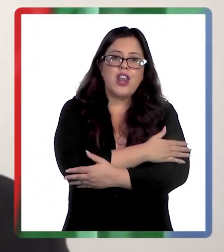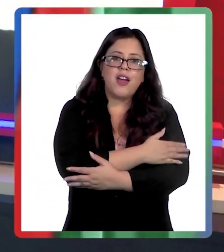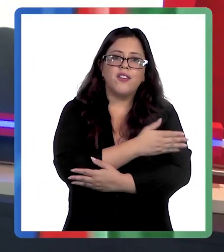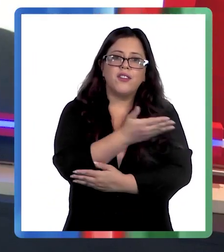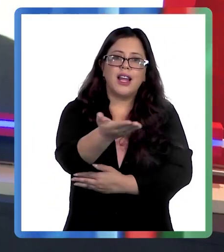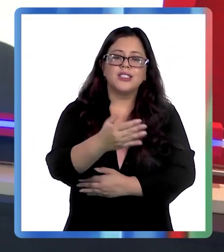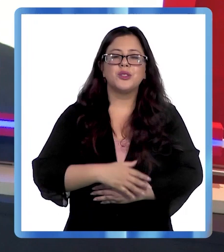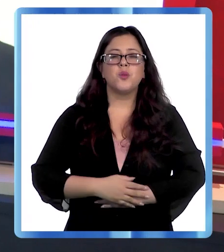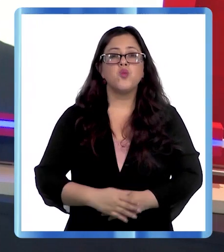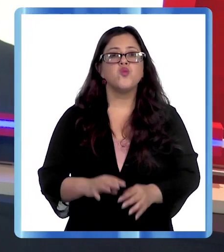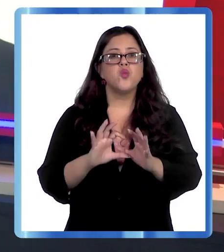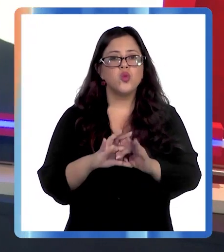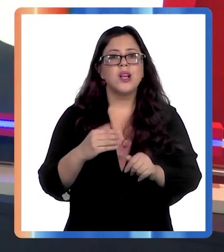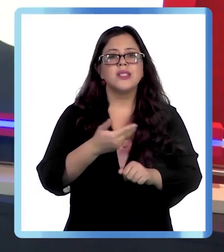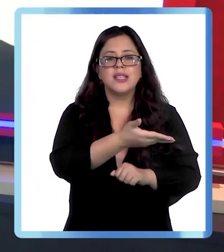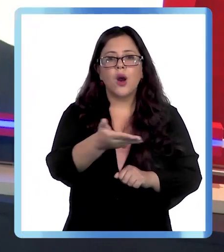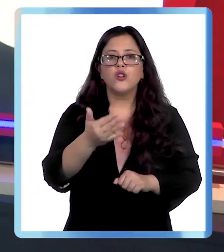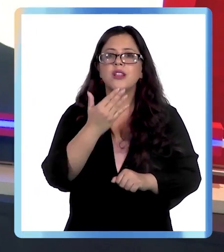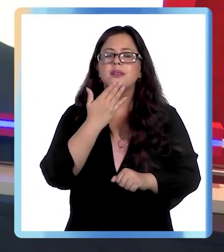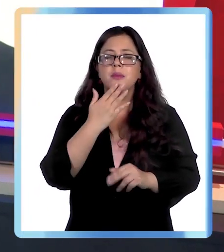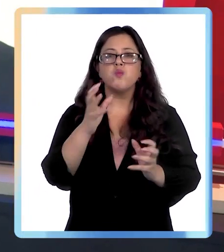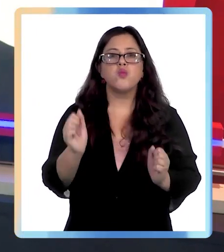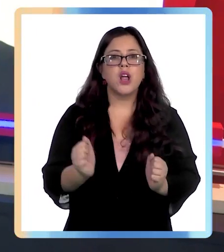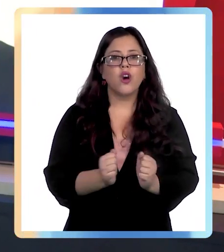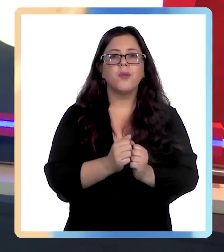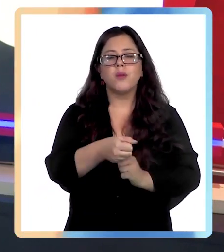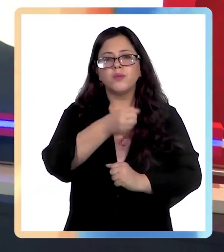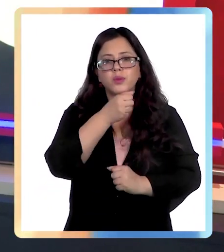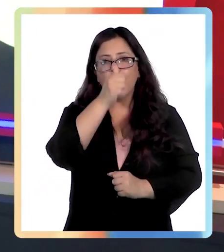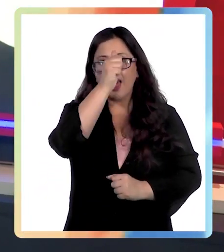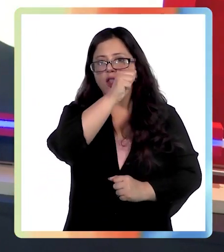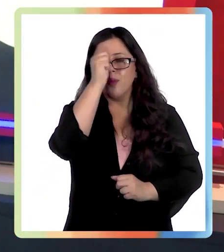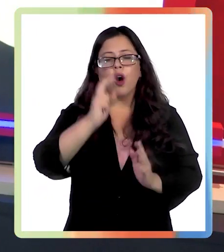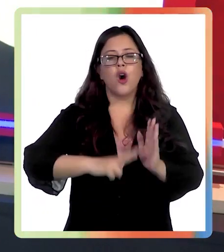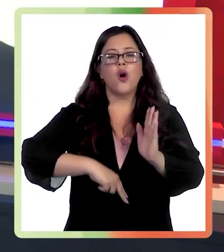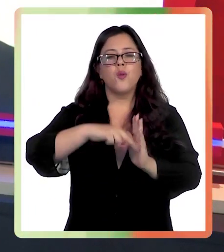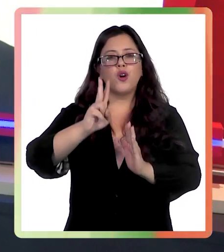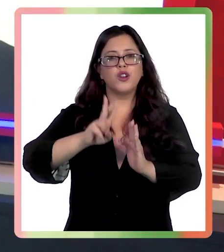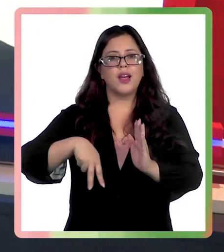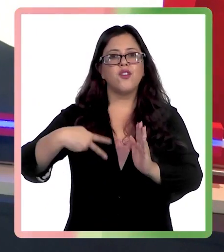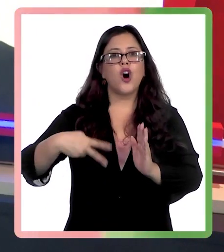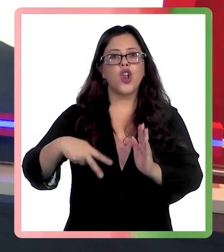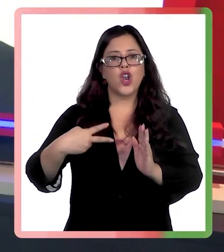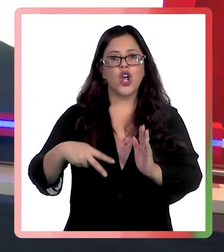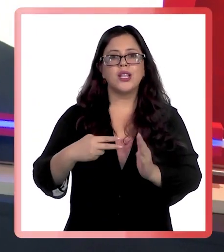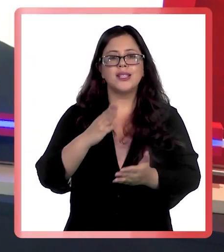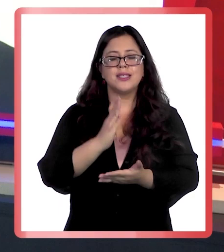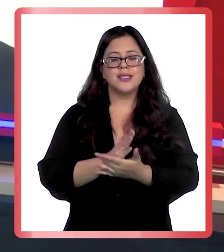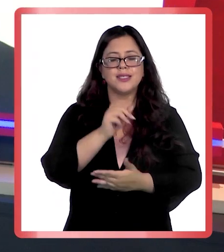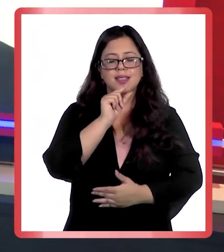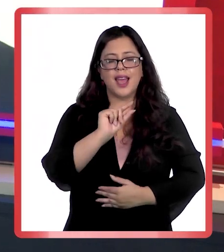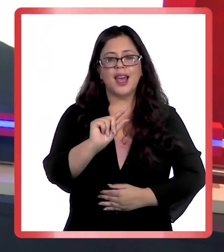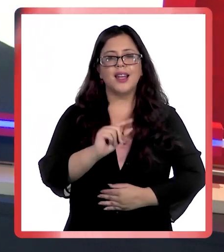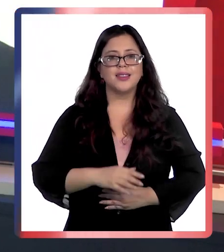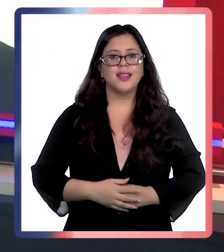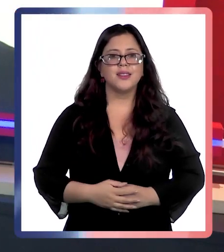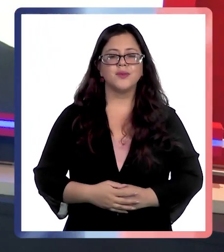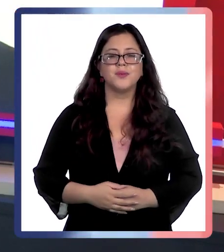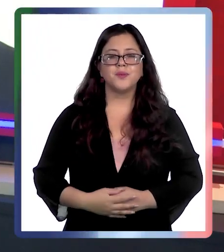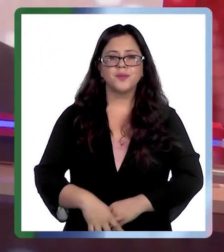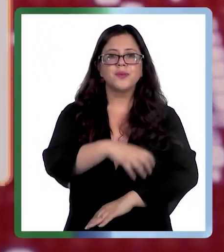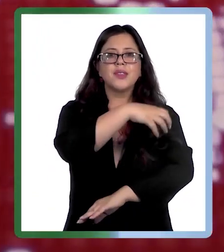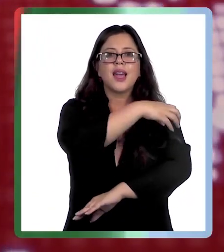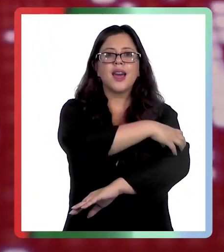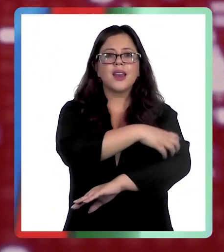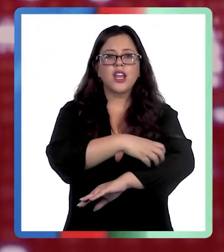abrazo grande y muchísimas gracias a ustedes también por acompañarnos en la entrevista del domingo de portavoz noticias Hasta